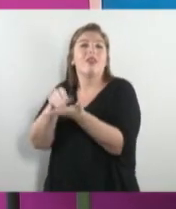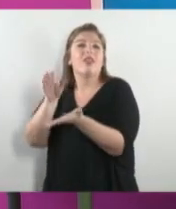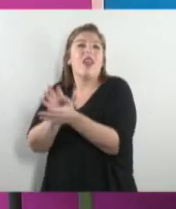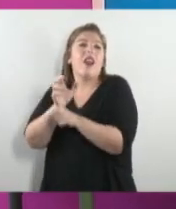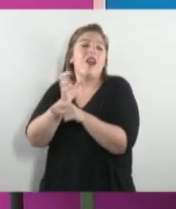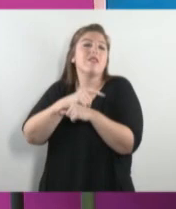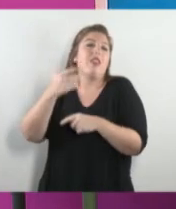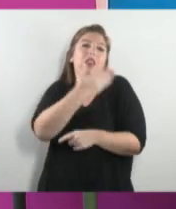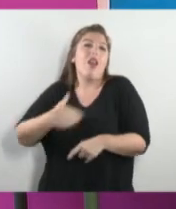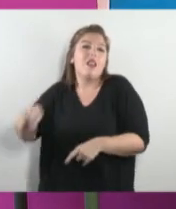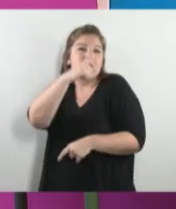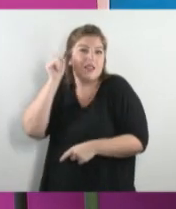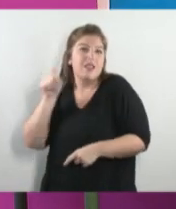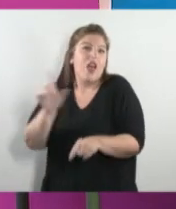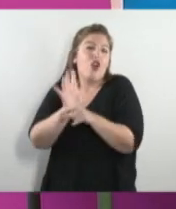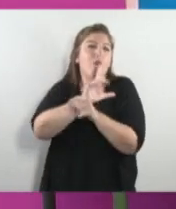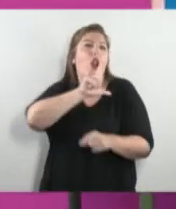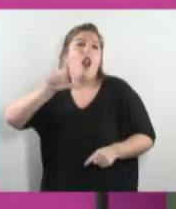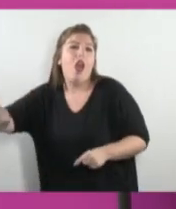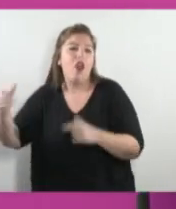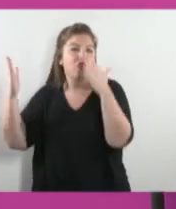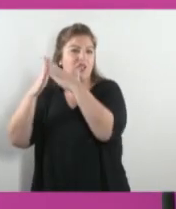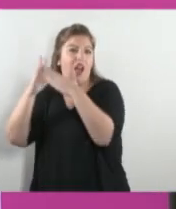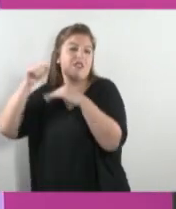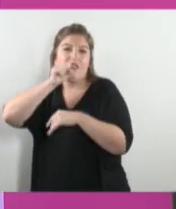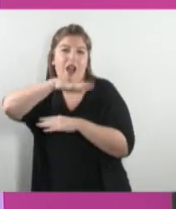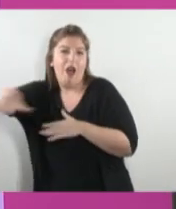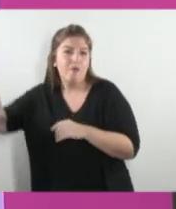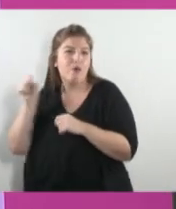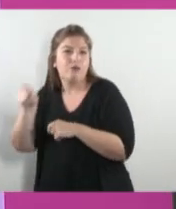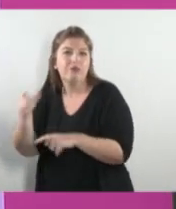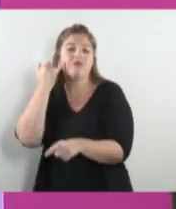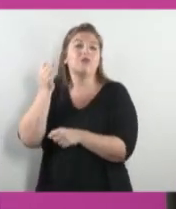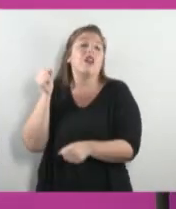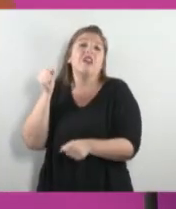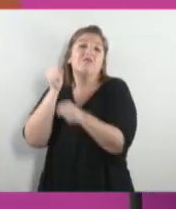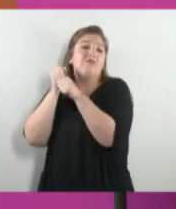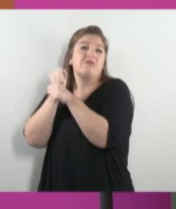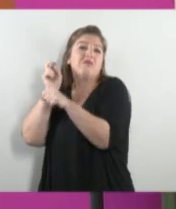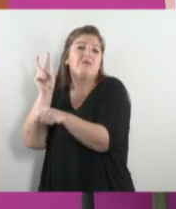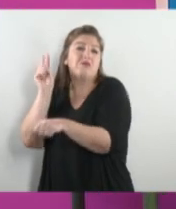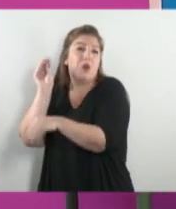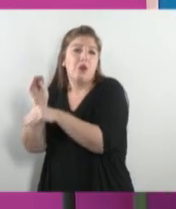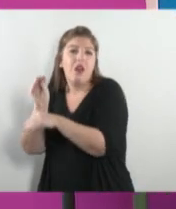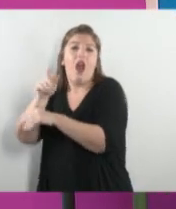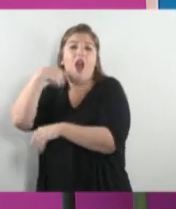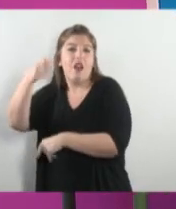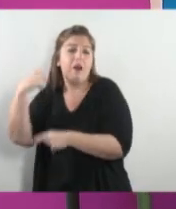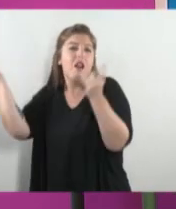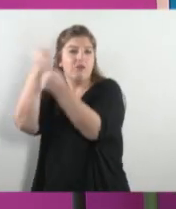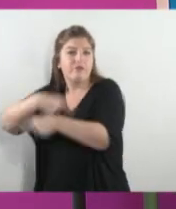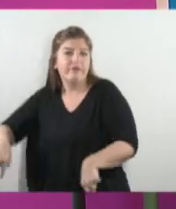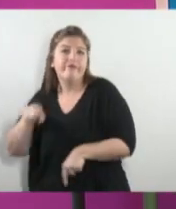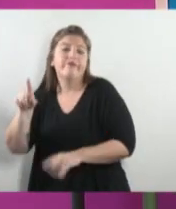alejado de las estancias, ¿no? En medio del campo, y se dedicaba a la cría de animales. Entonces era